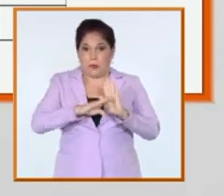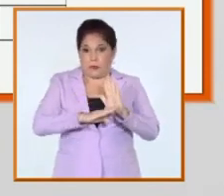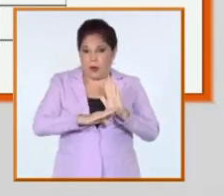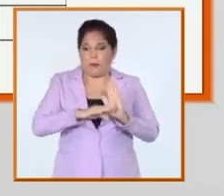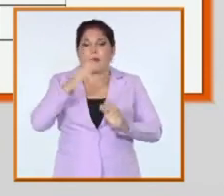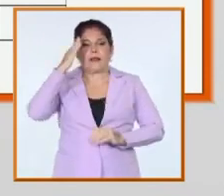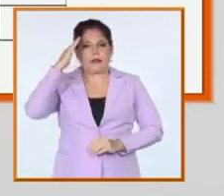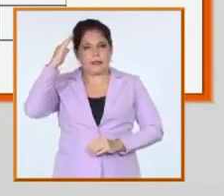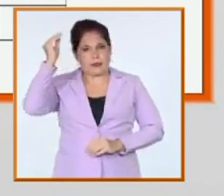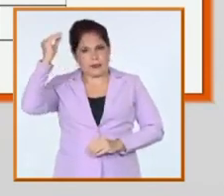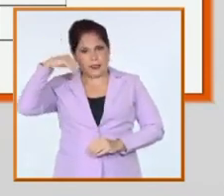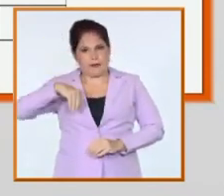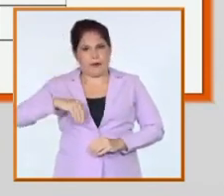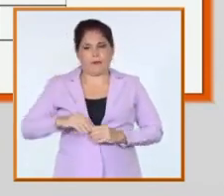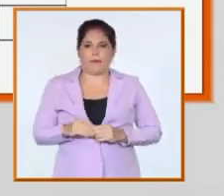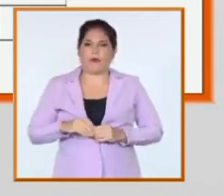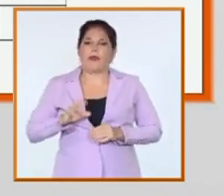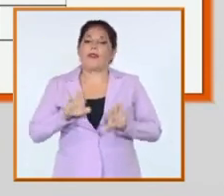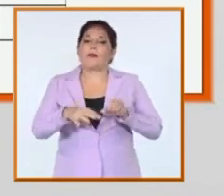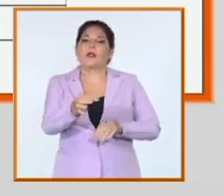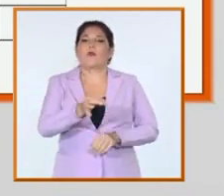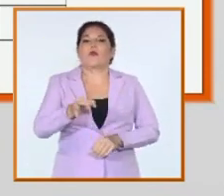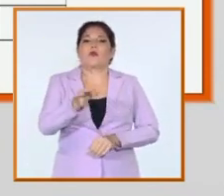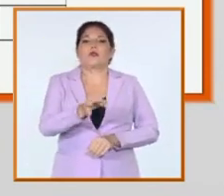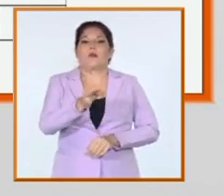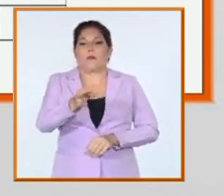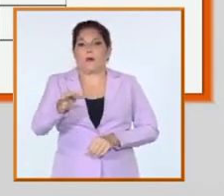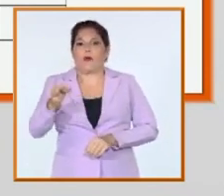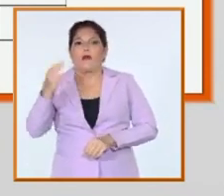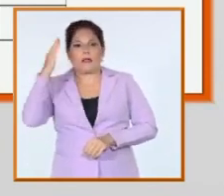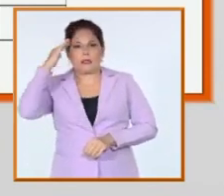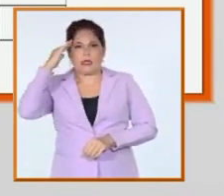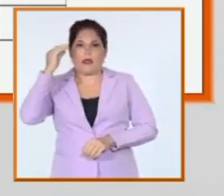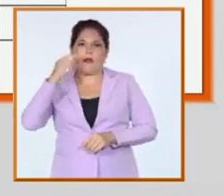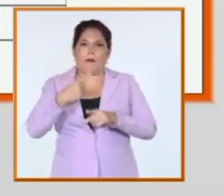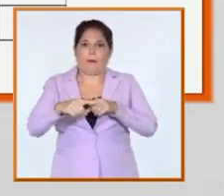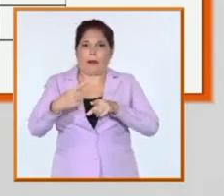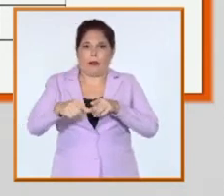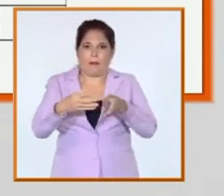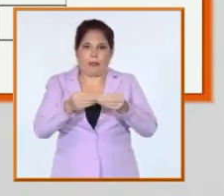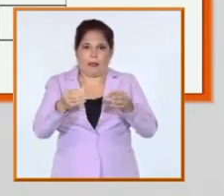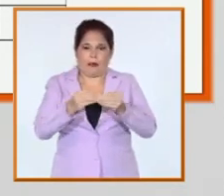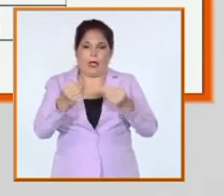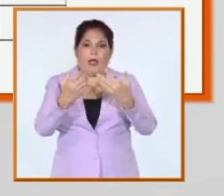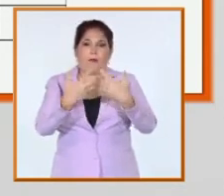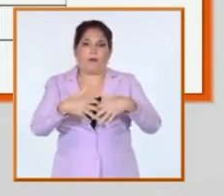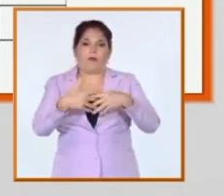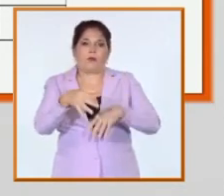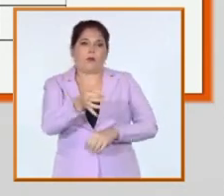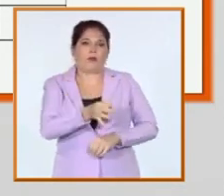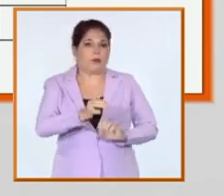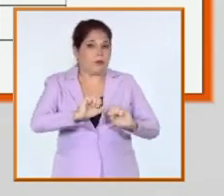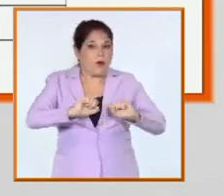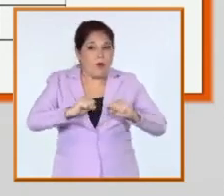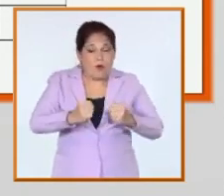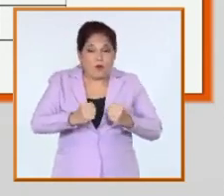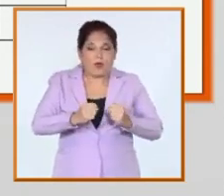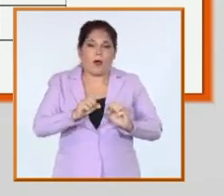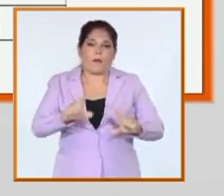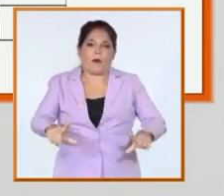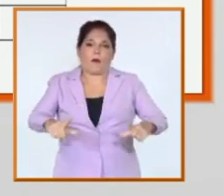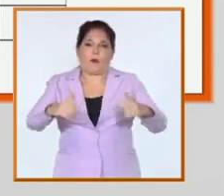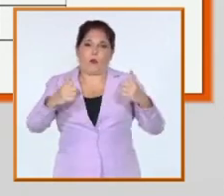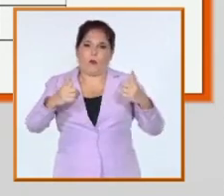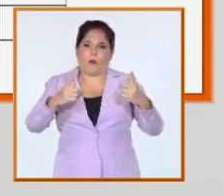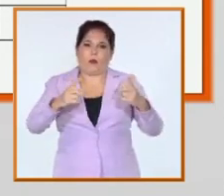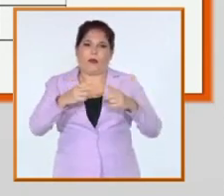identificado lo tenemos identificado por municipio municipio o municipio los materiales que tiene que producir el municipio para en